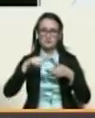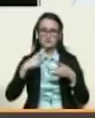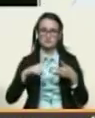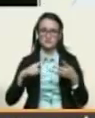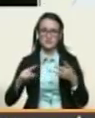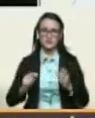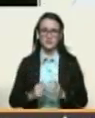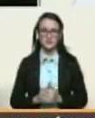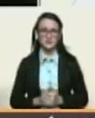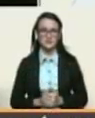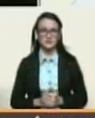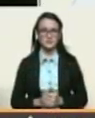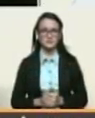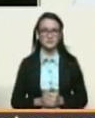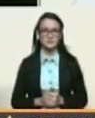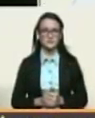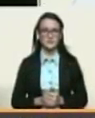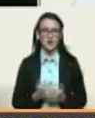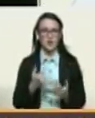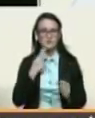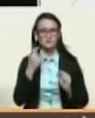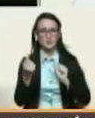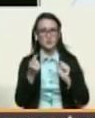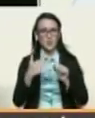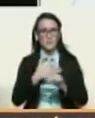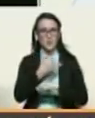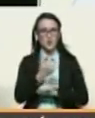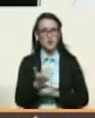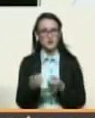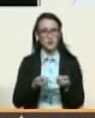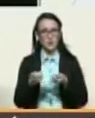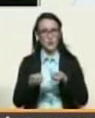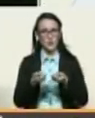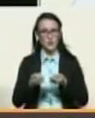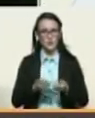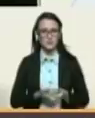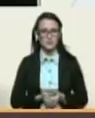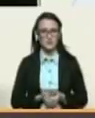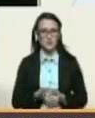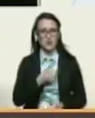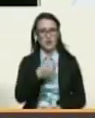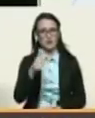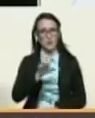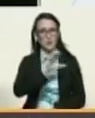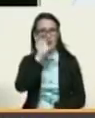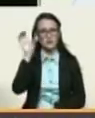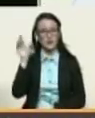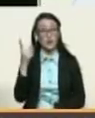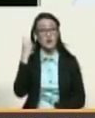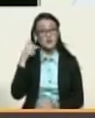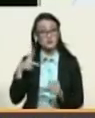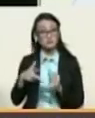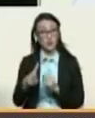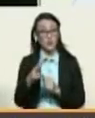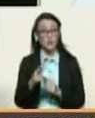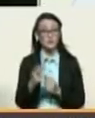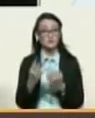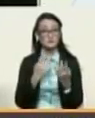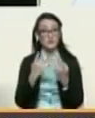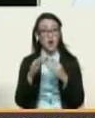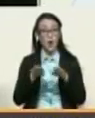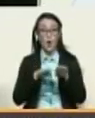diversificada. Bueno, hemos hablado y hemos ahondado también en proyectos económicos en estos estados. Ayer inauguramos la Expo